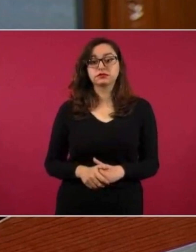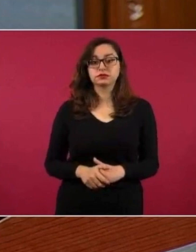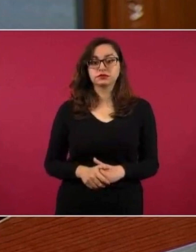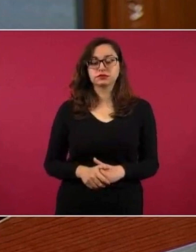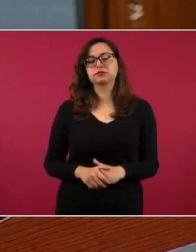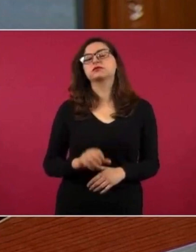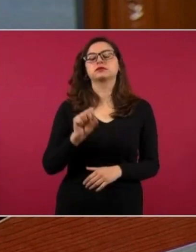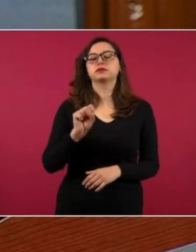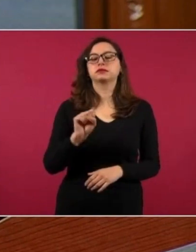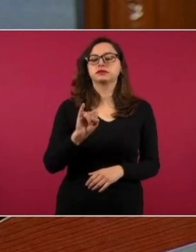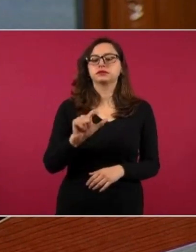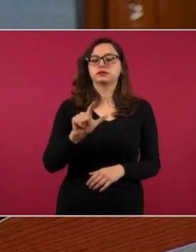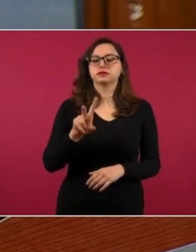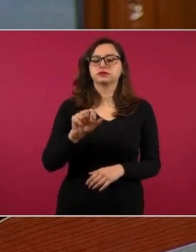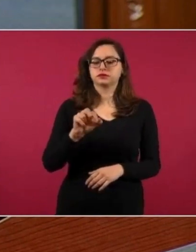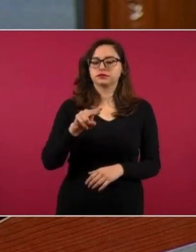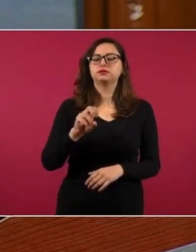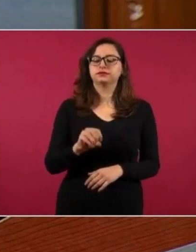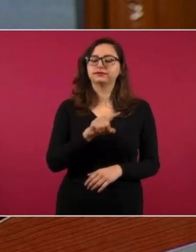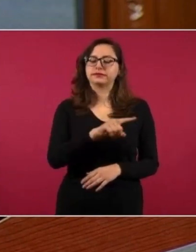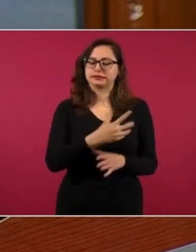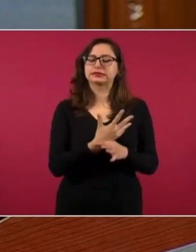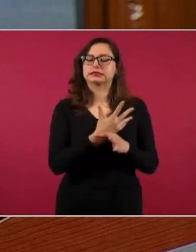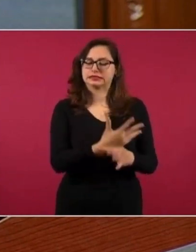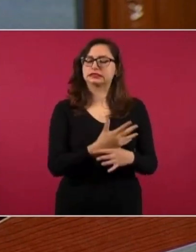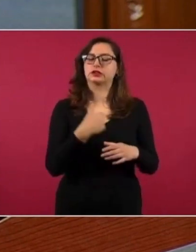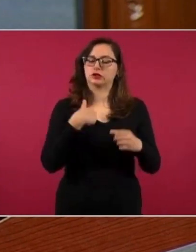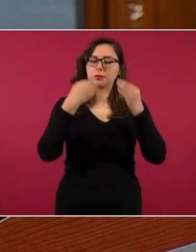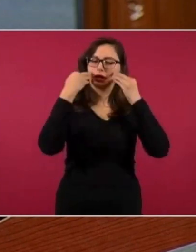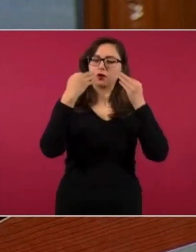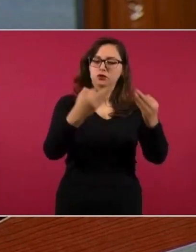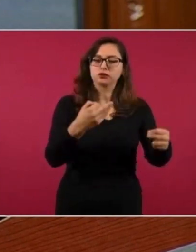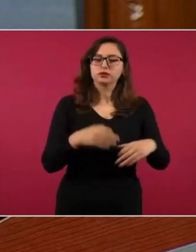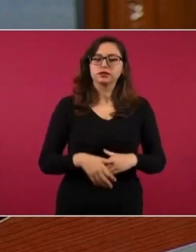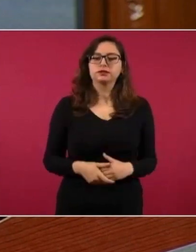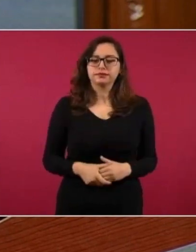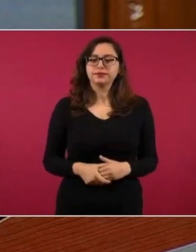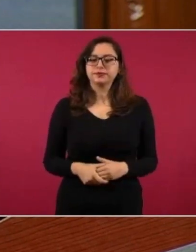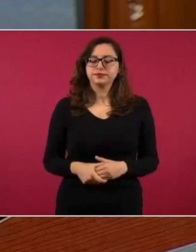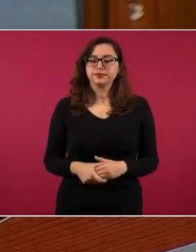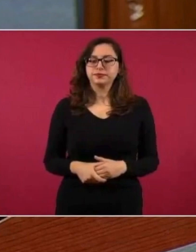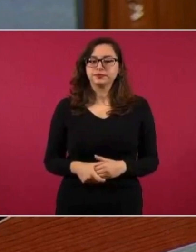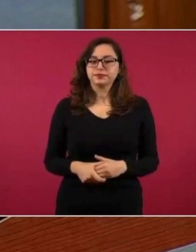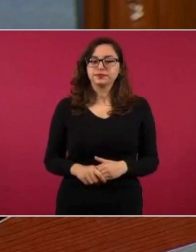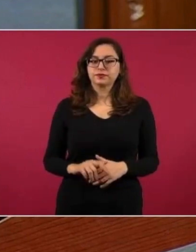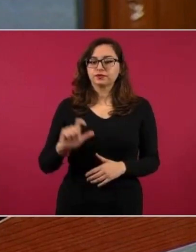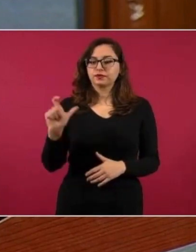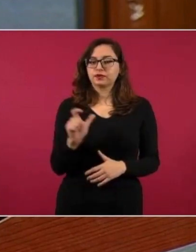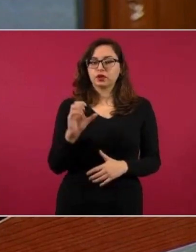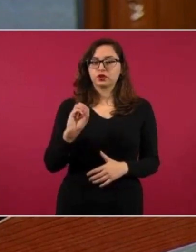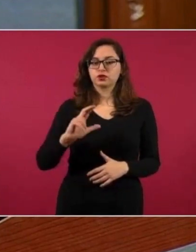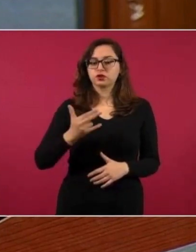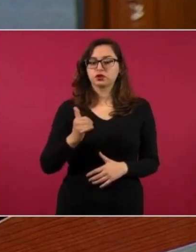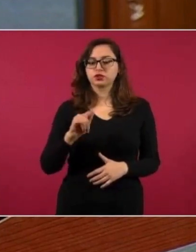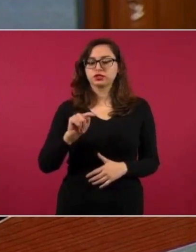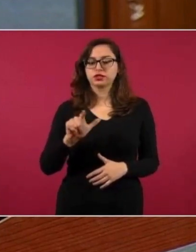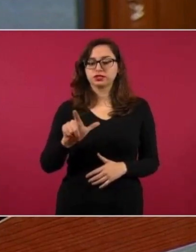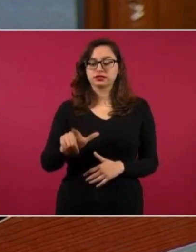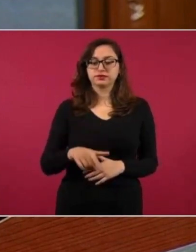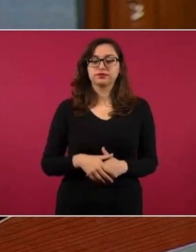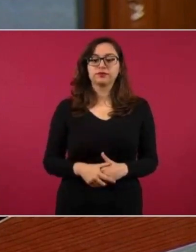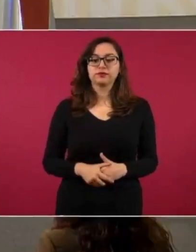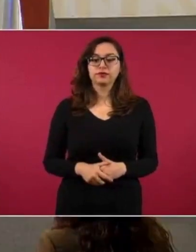Silvano Aureoles sí me consta que hace poco dijo, ¿no? Y Xóchitl Gálvez.